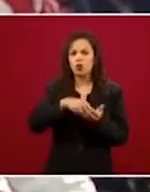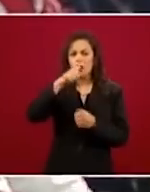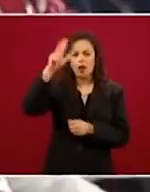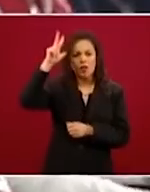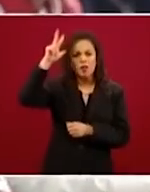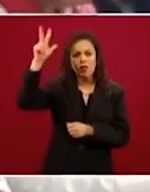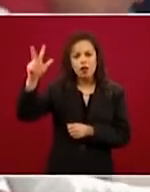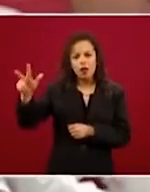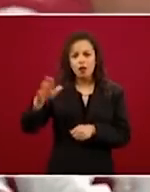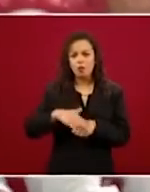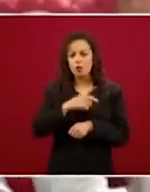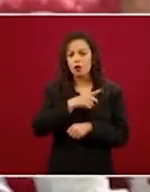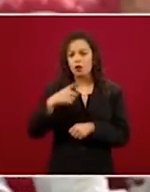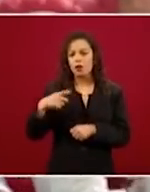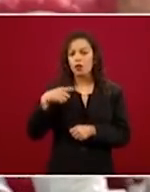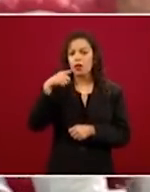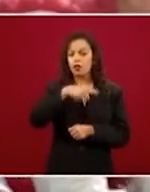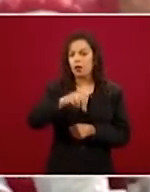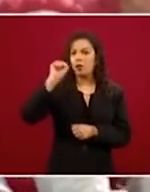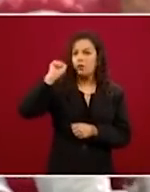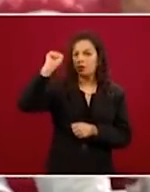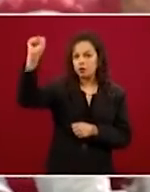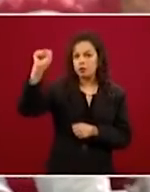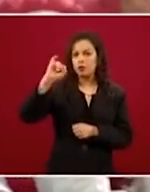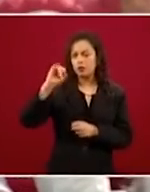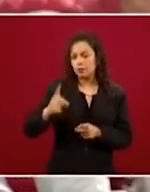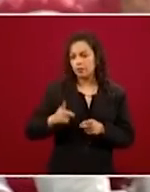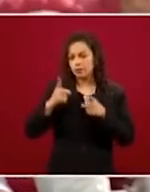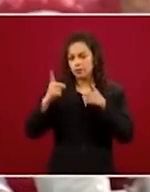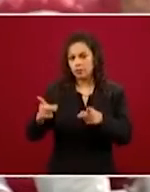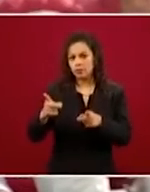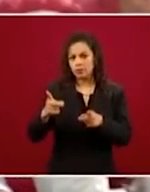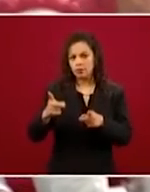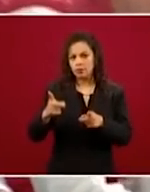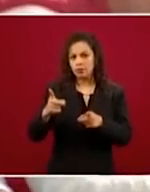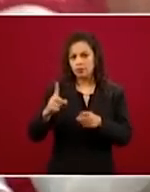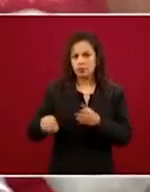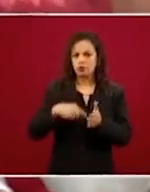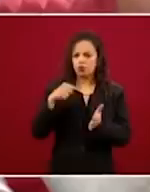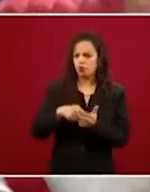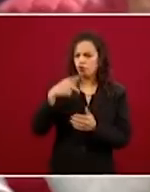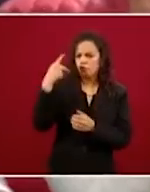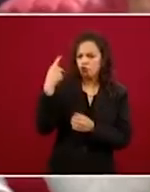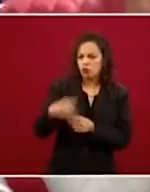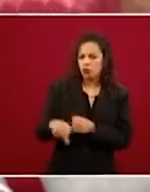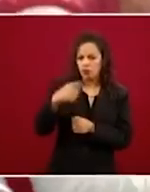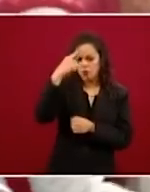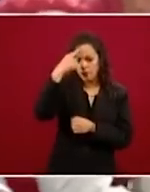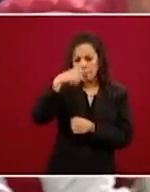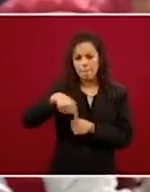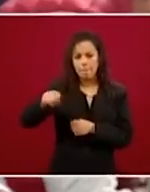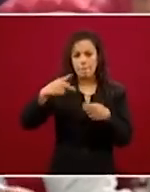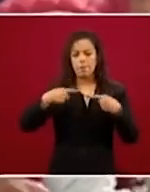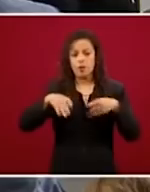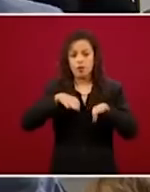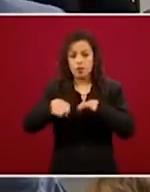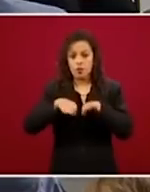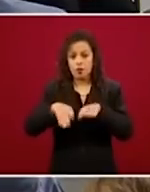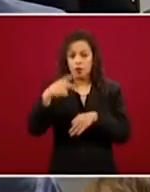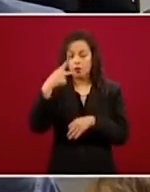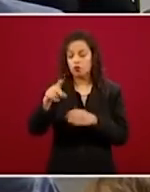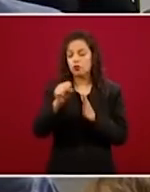sindicato y de jan y denegar el acceso a los trabajadores del sistema de salud esto en hidalgo